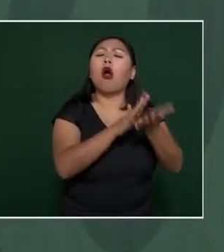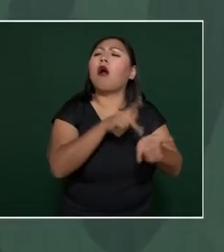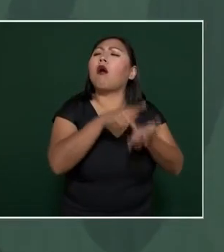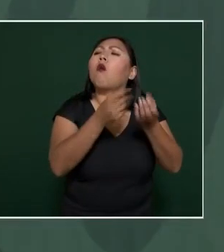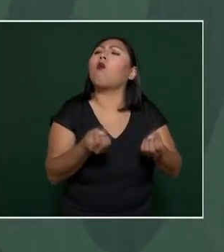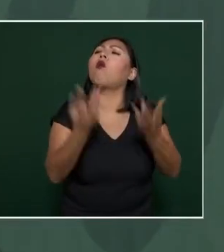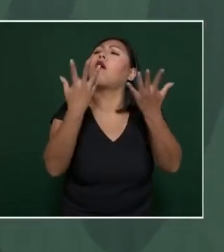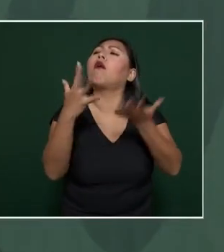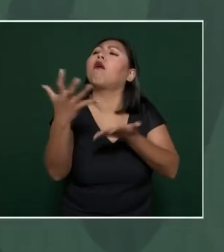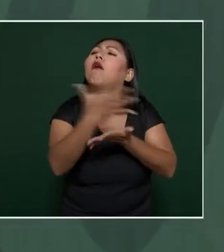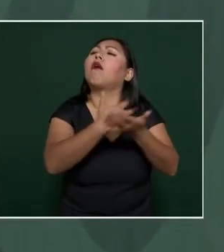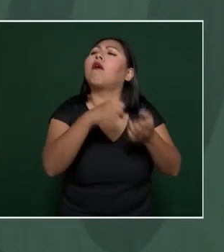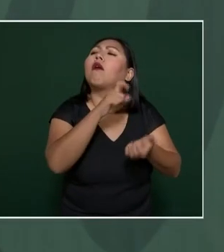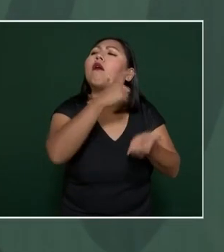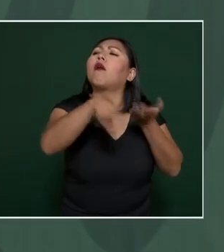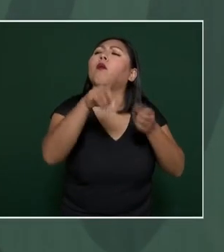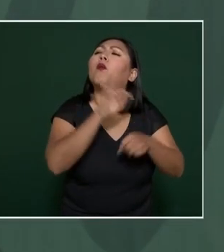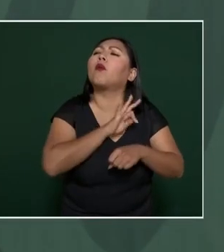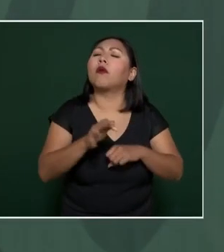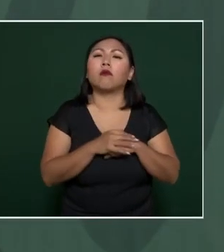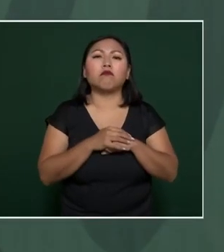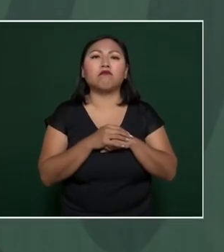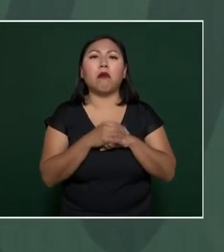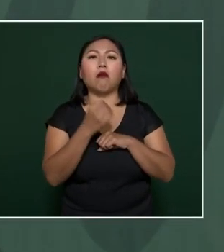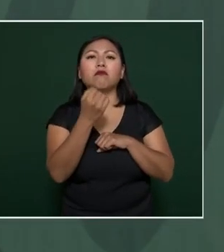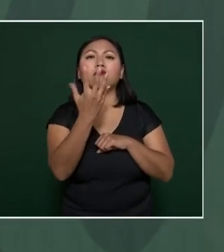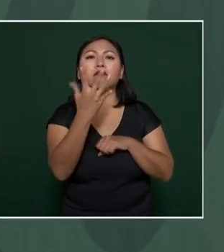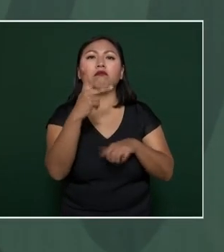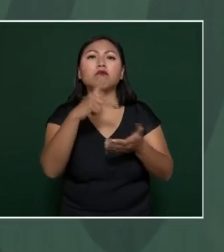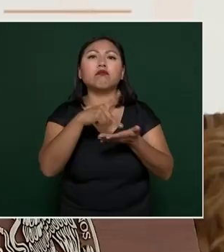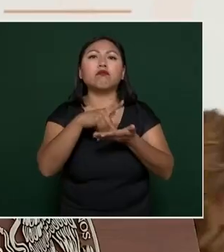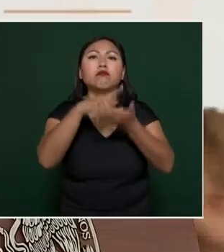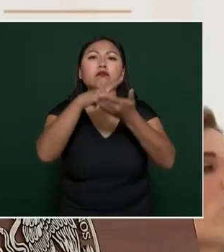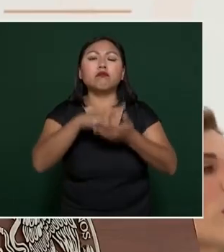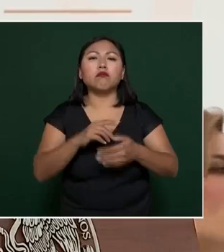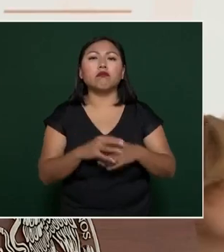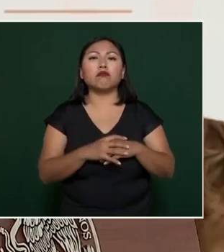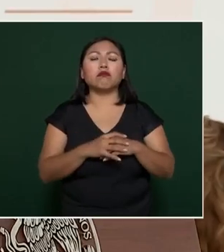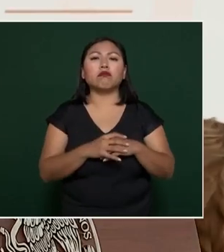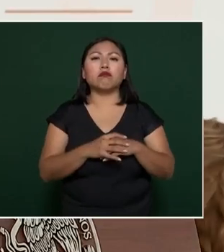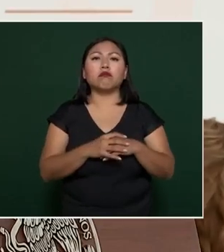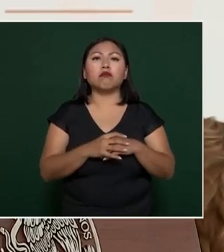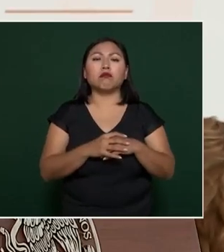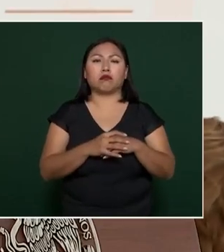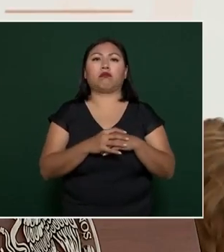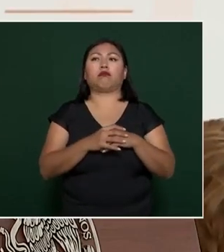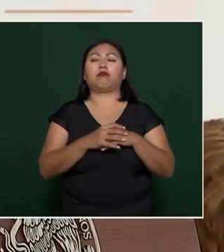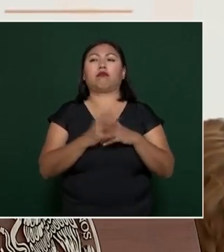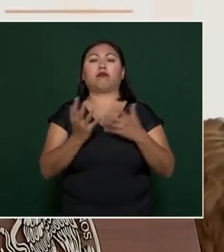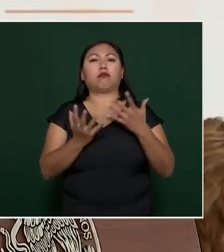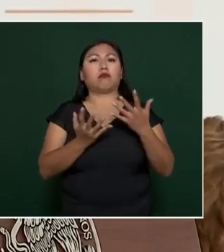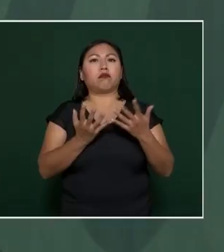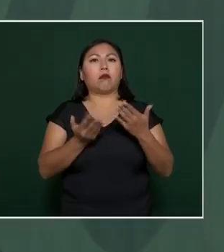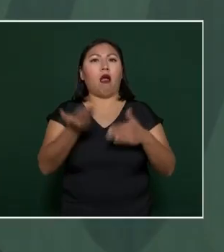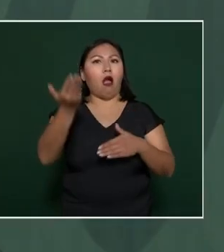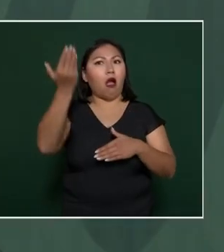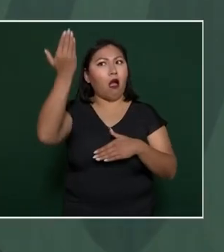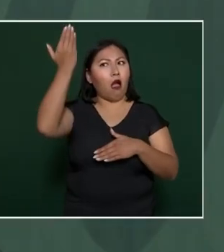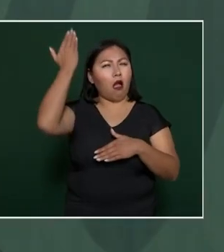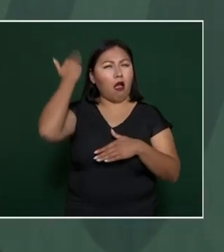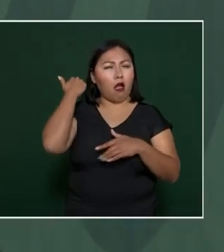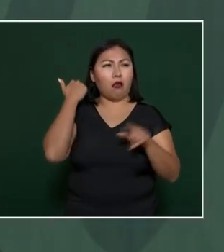neoliberal un salario alcanzaba para 50 kilos